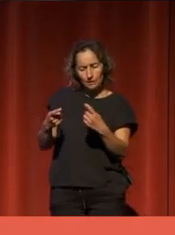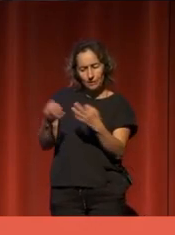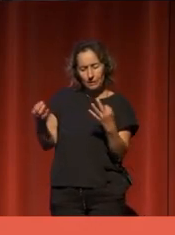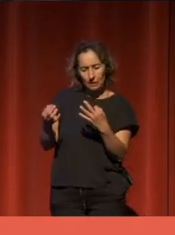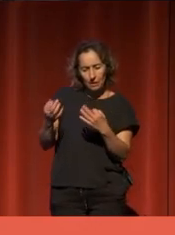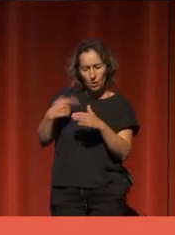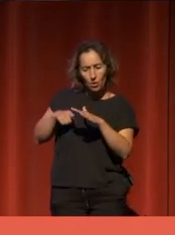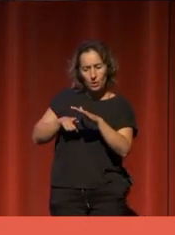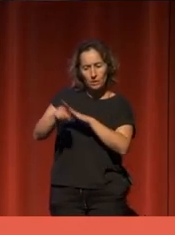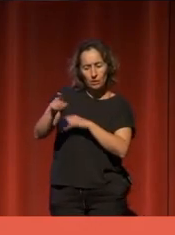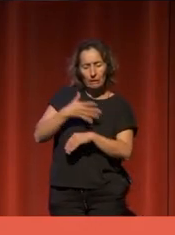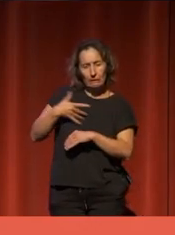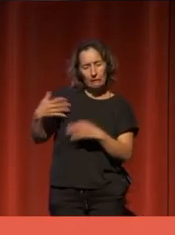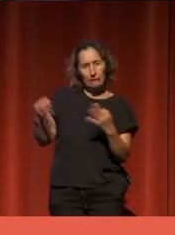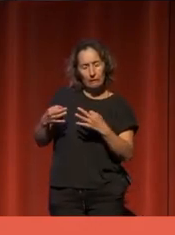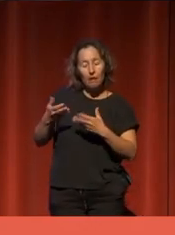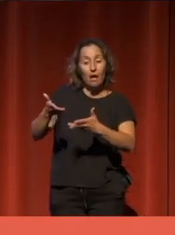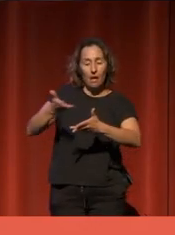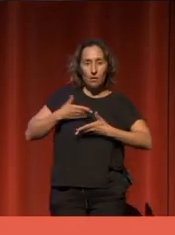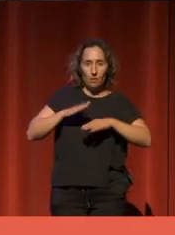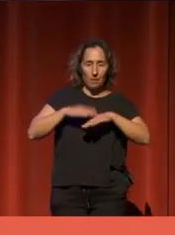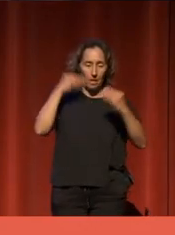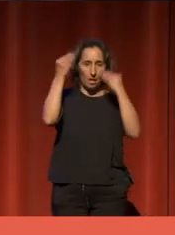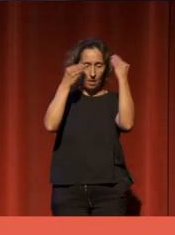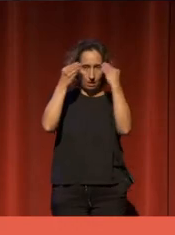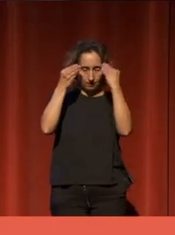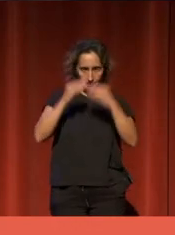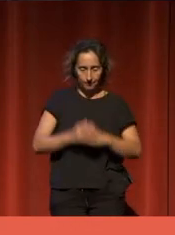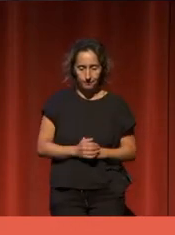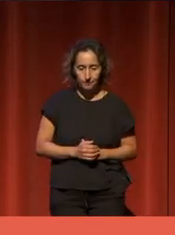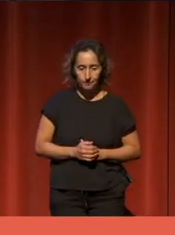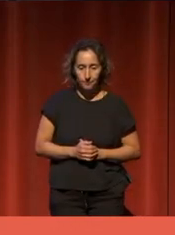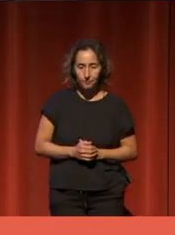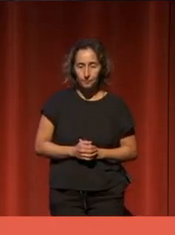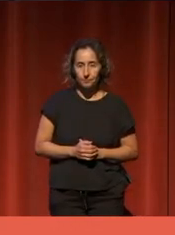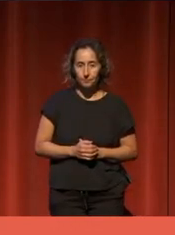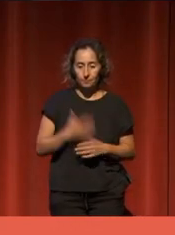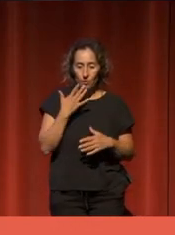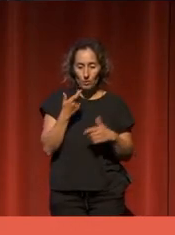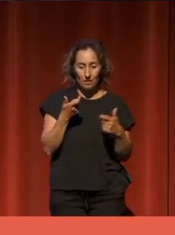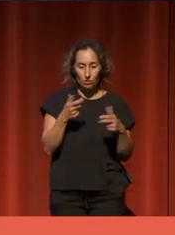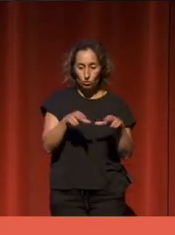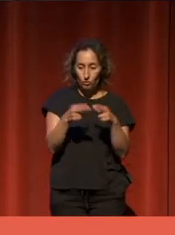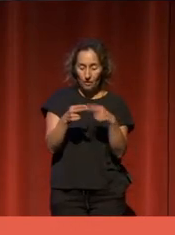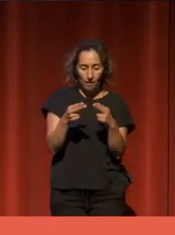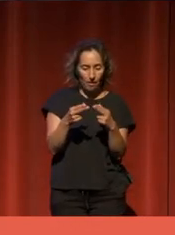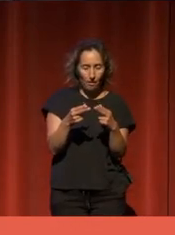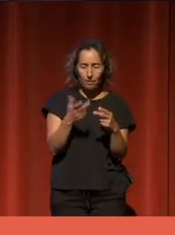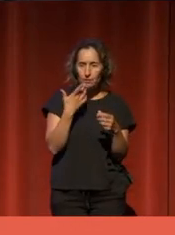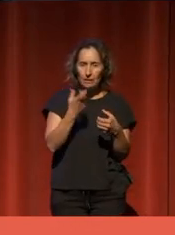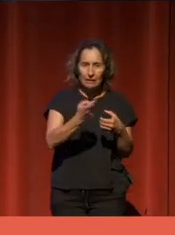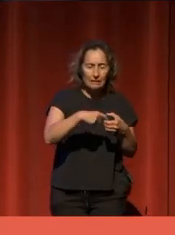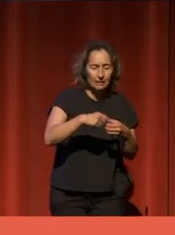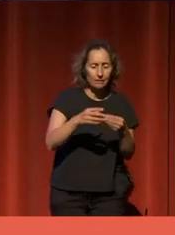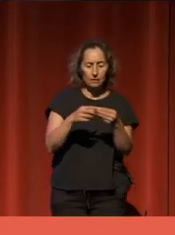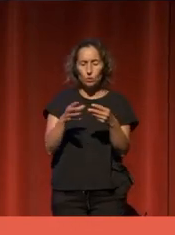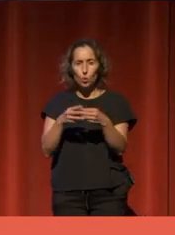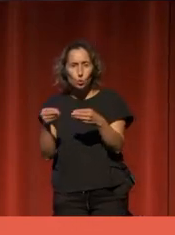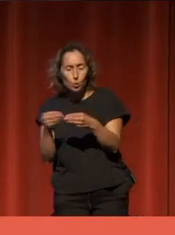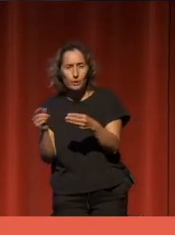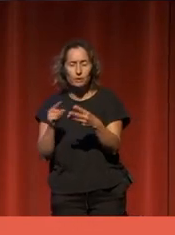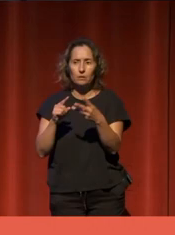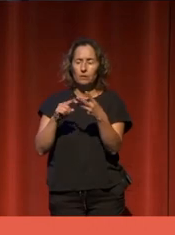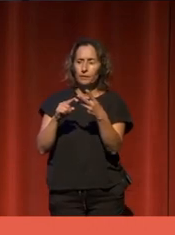desarrollar las personas y eh desde distintas partes de la sociedad los clientes los usuarios